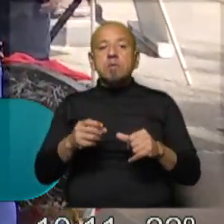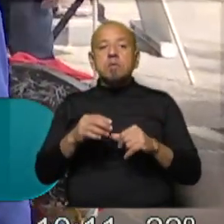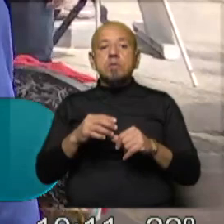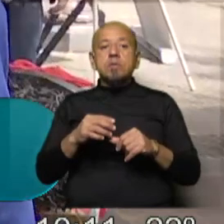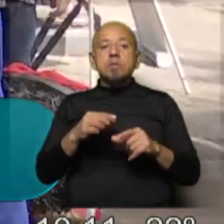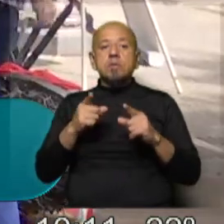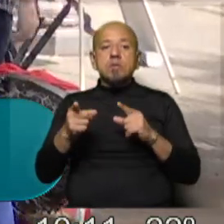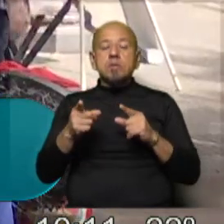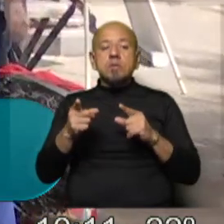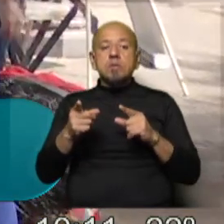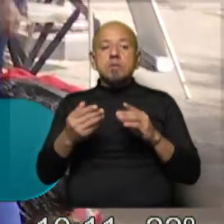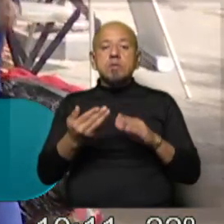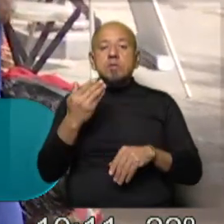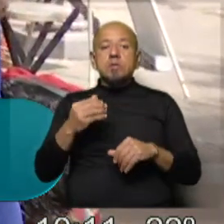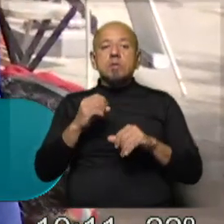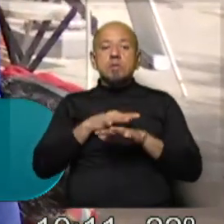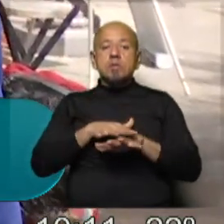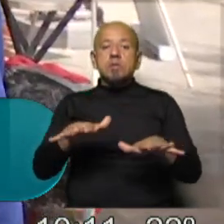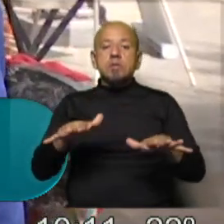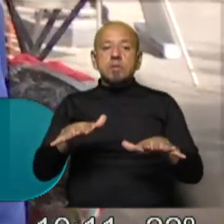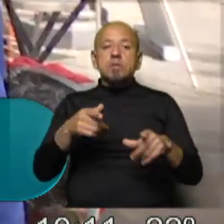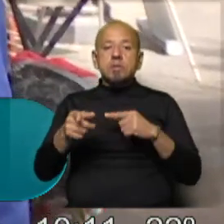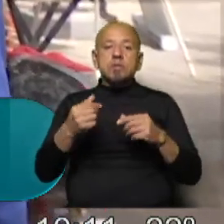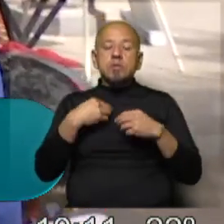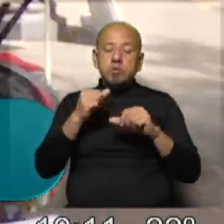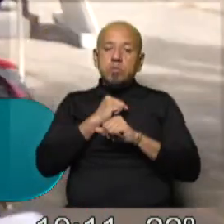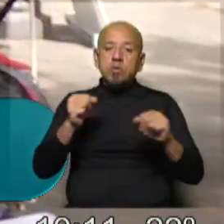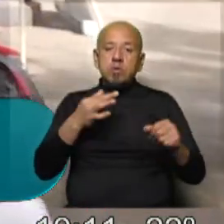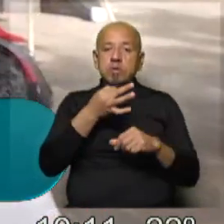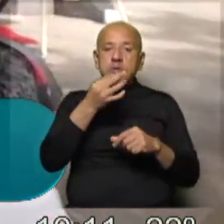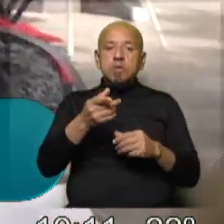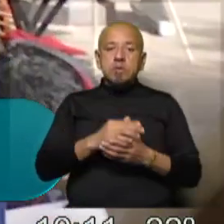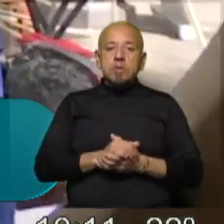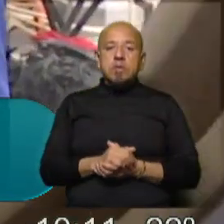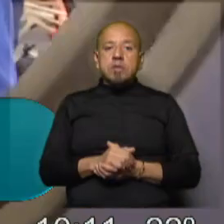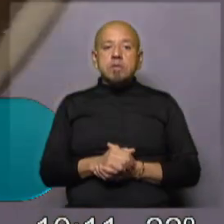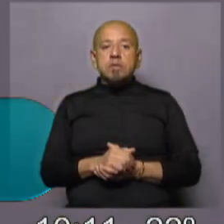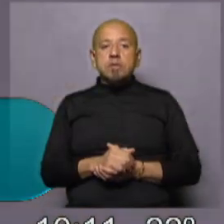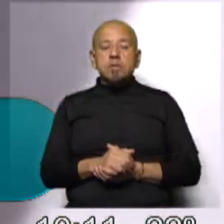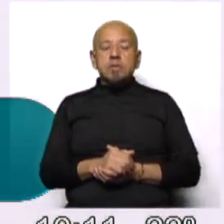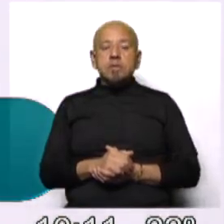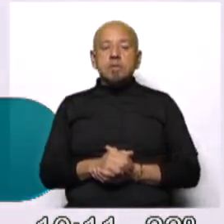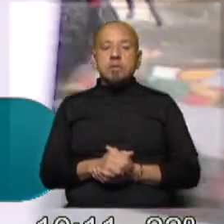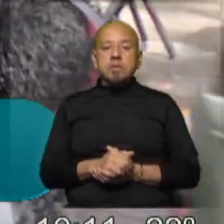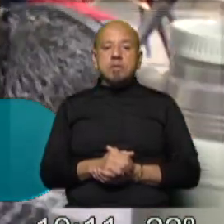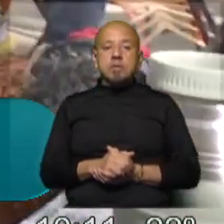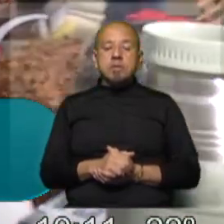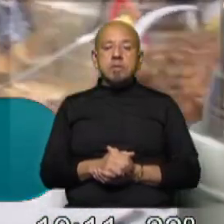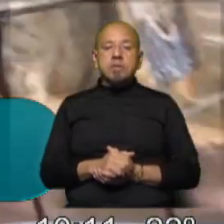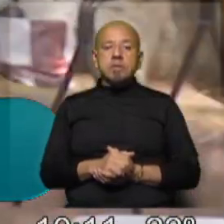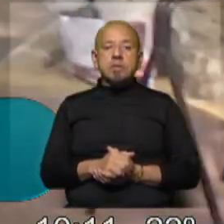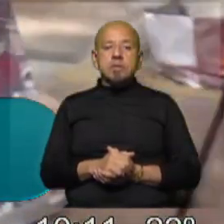vos lo podés subir a las redes y colaborar con esto de, bueno, yo puedo expresar mis emociones, a compartirlas. Ver, hacelo. Y entre todos también poder